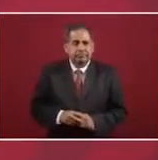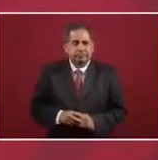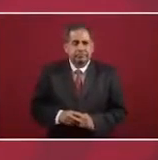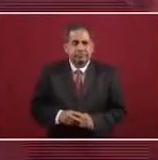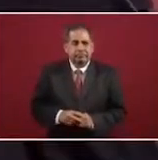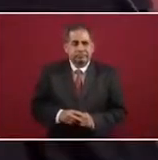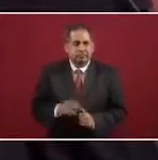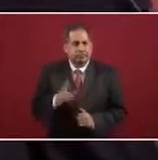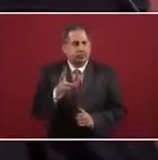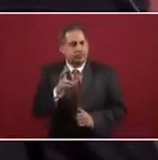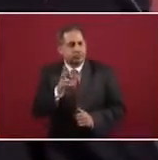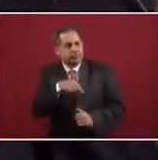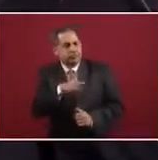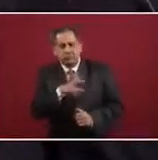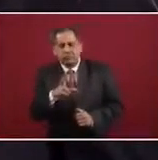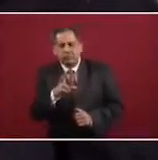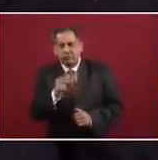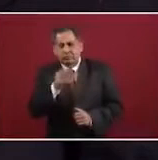no se acepte